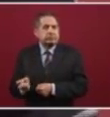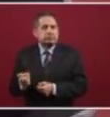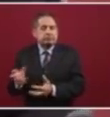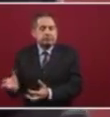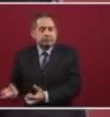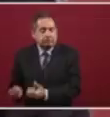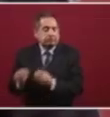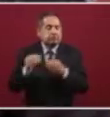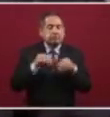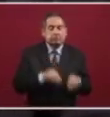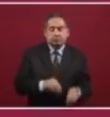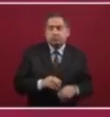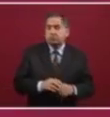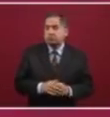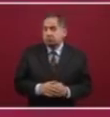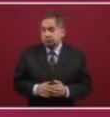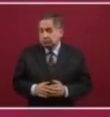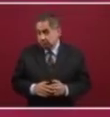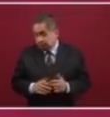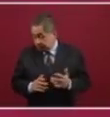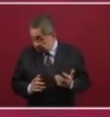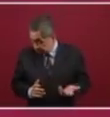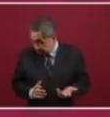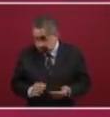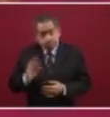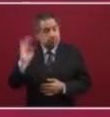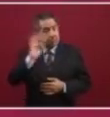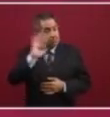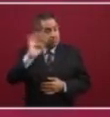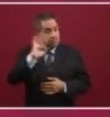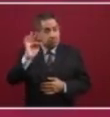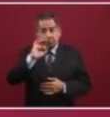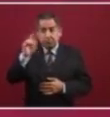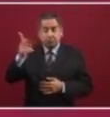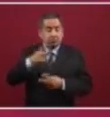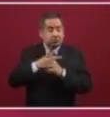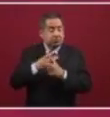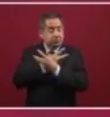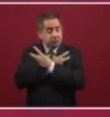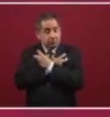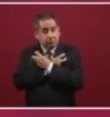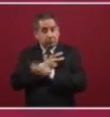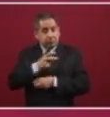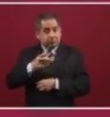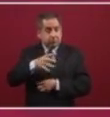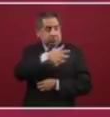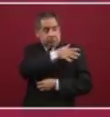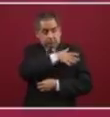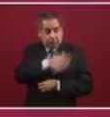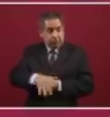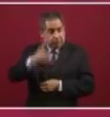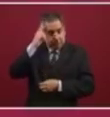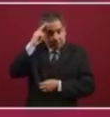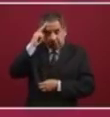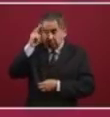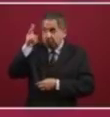Entonces, si se traen los restos del general Porfirio Díaz, que